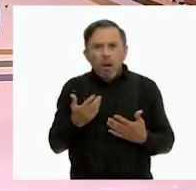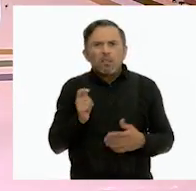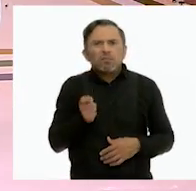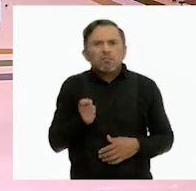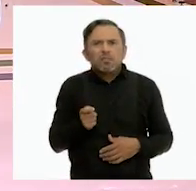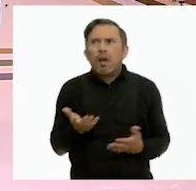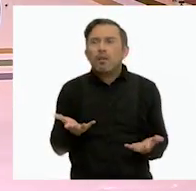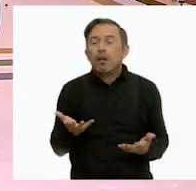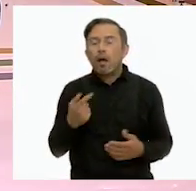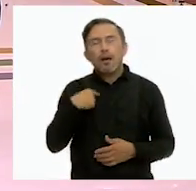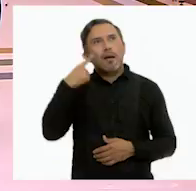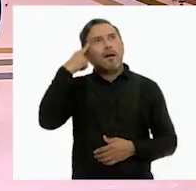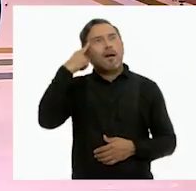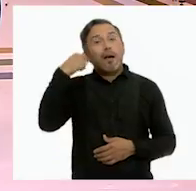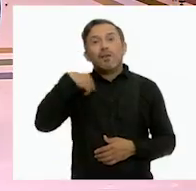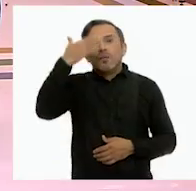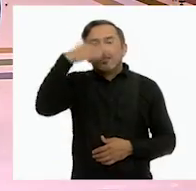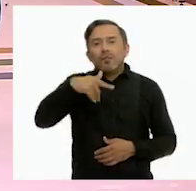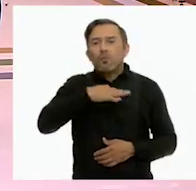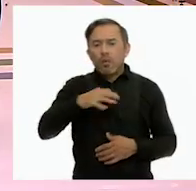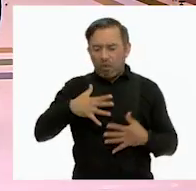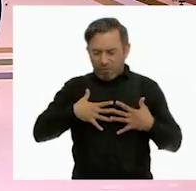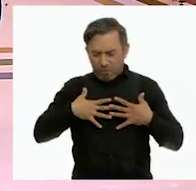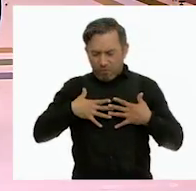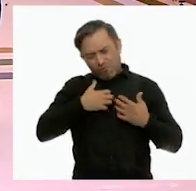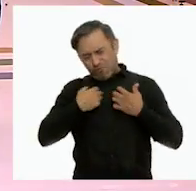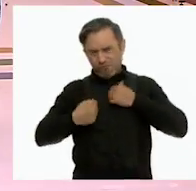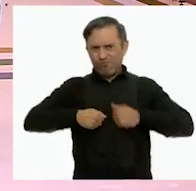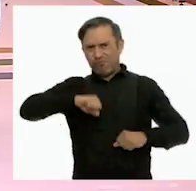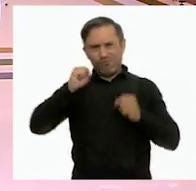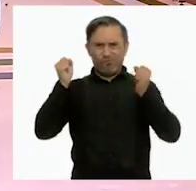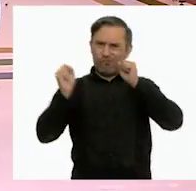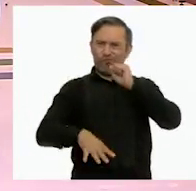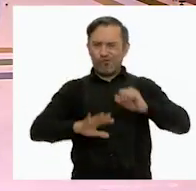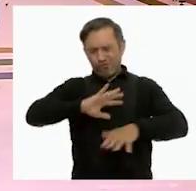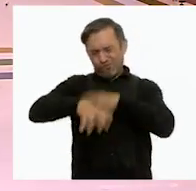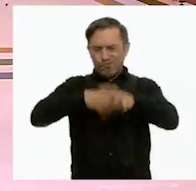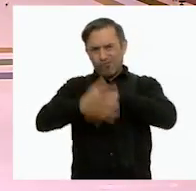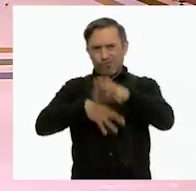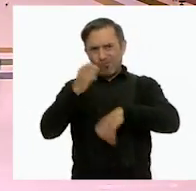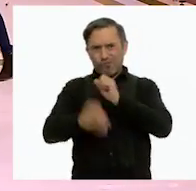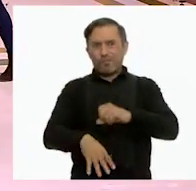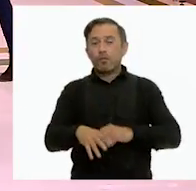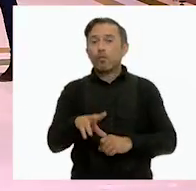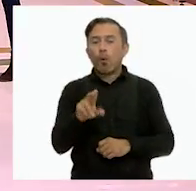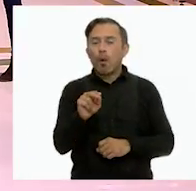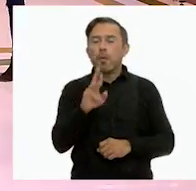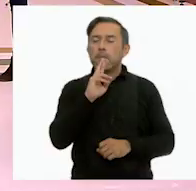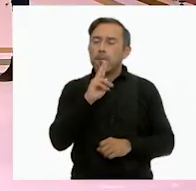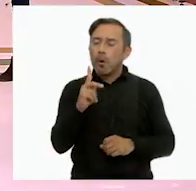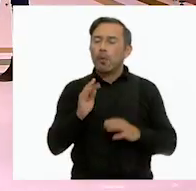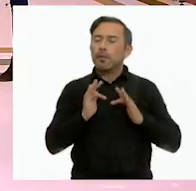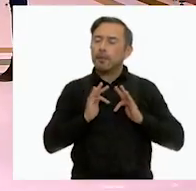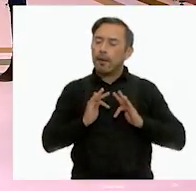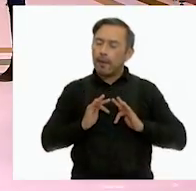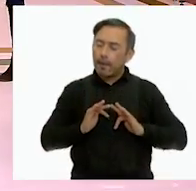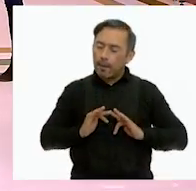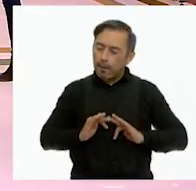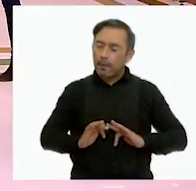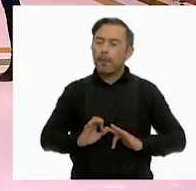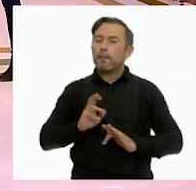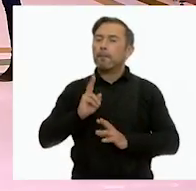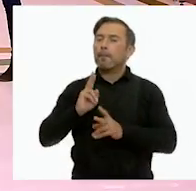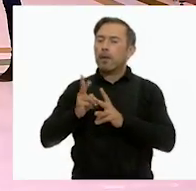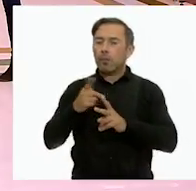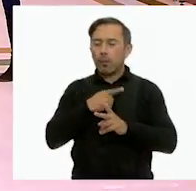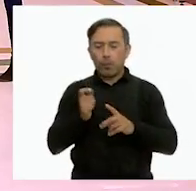si en lugar de hacer la bola y quitárselo luego, luego, mejor nos tranquilizamos y lo doblamos y así lo tenemos listo para otro